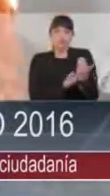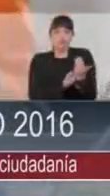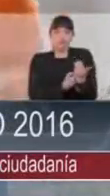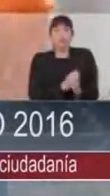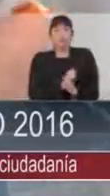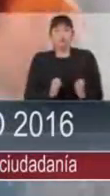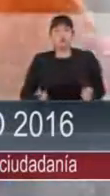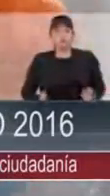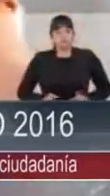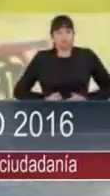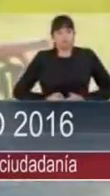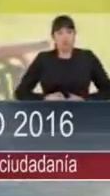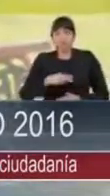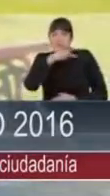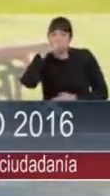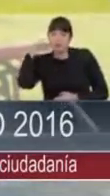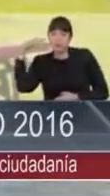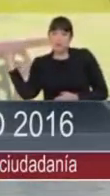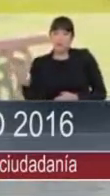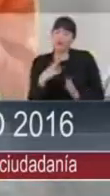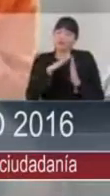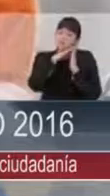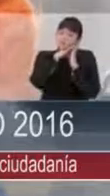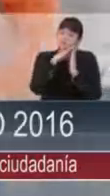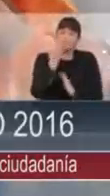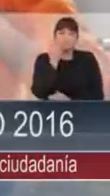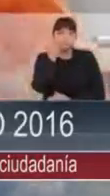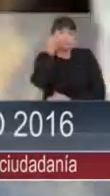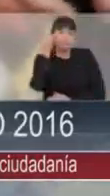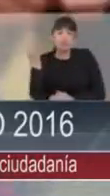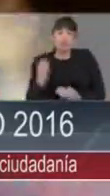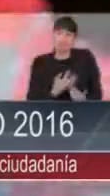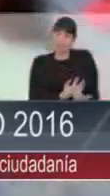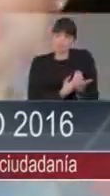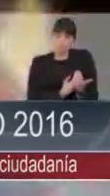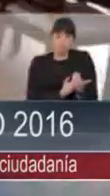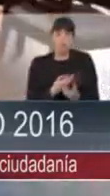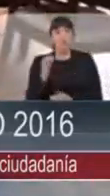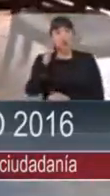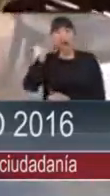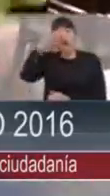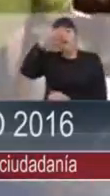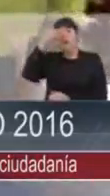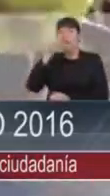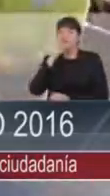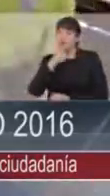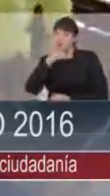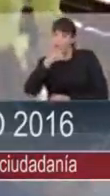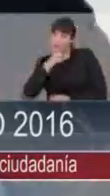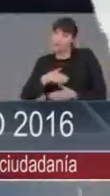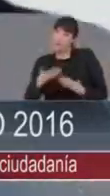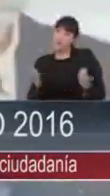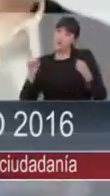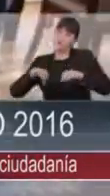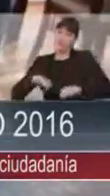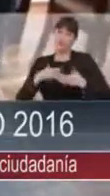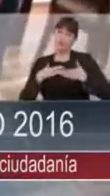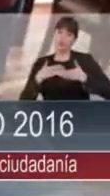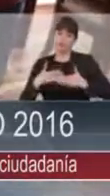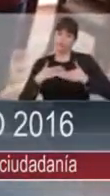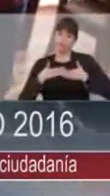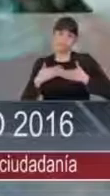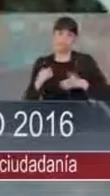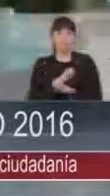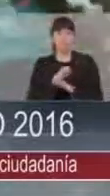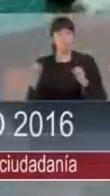antebrazo y de los pañuelos desechables al estornudar y toser, y evitar el hábito del tabaco. Por su parte, el director